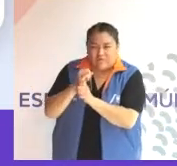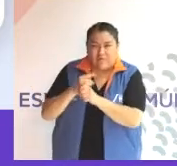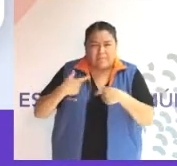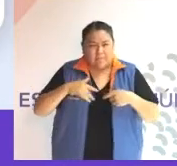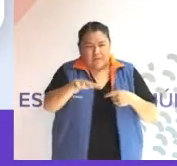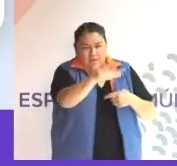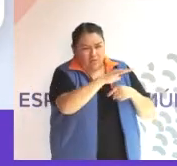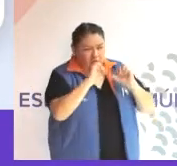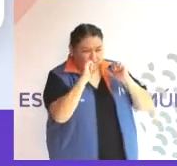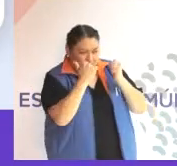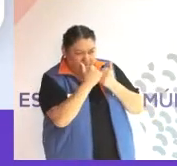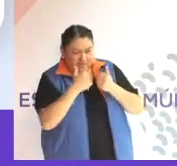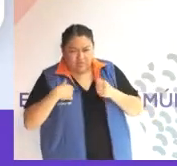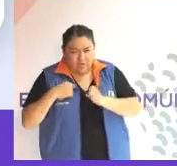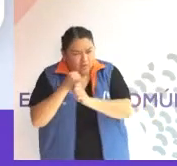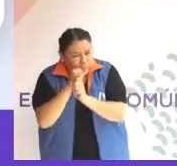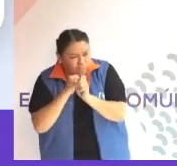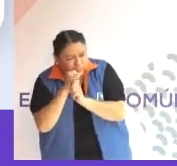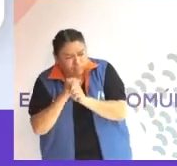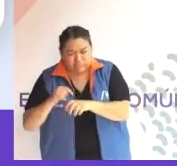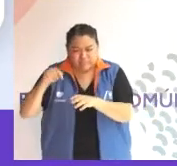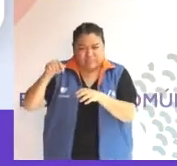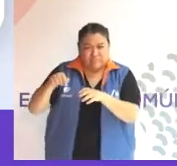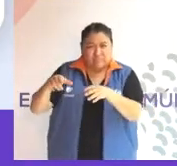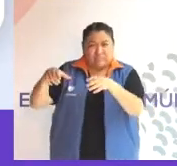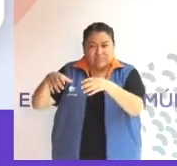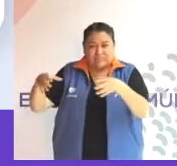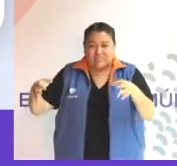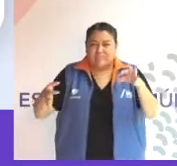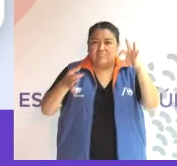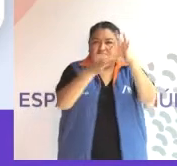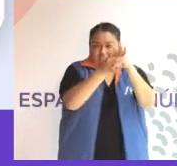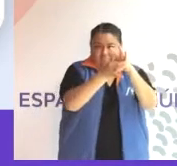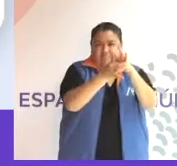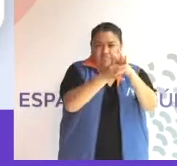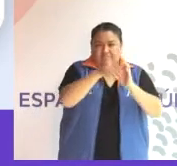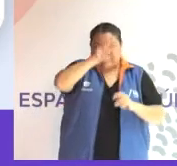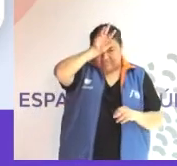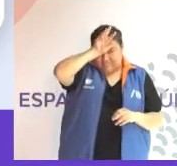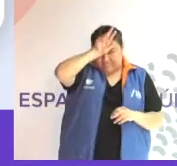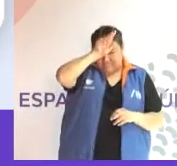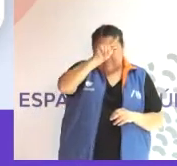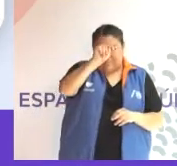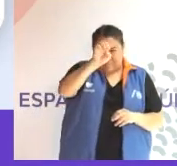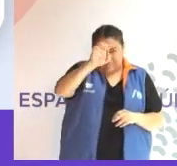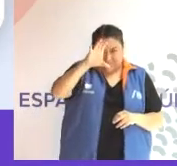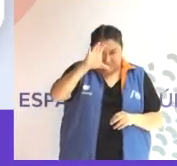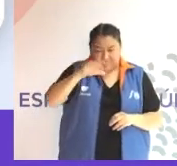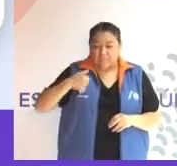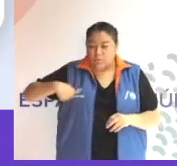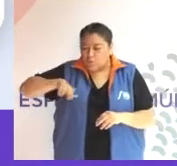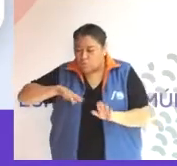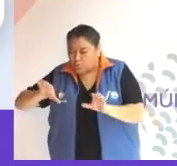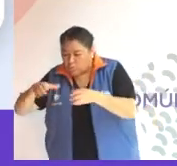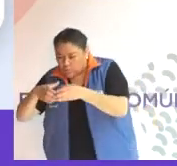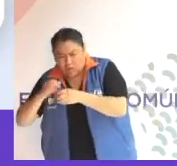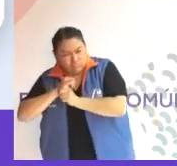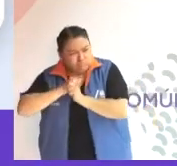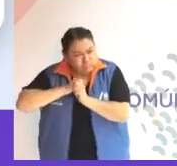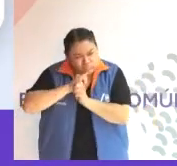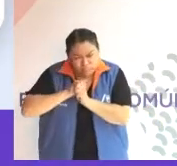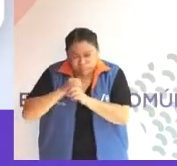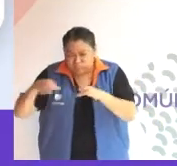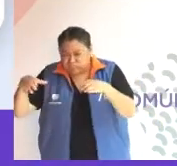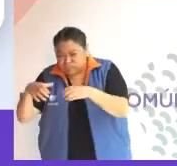Civil que está aliado al Tecnológico de Monterrey. Todo lo que hacemos en el Centro de Investigación